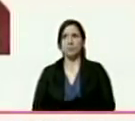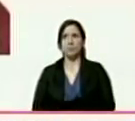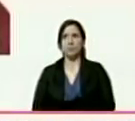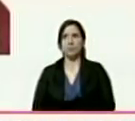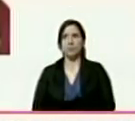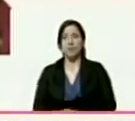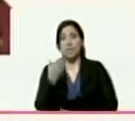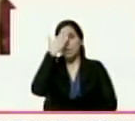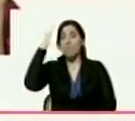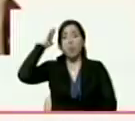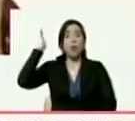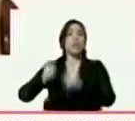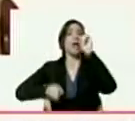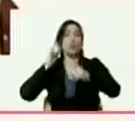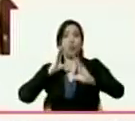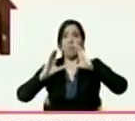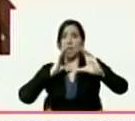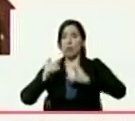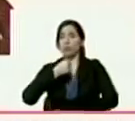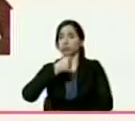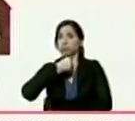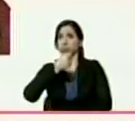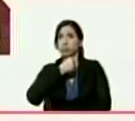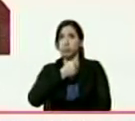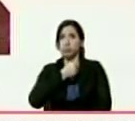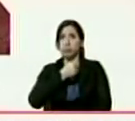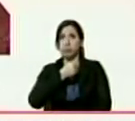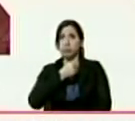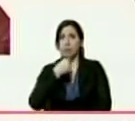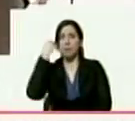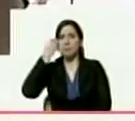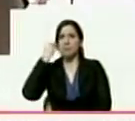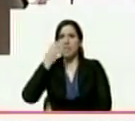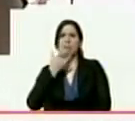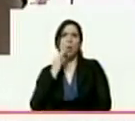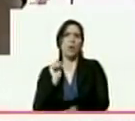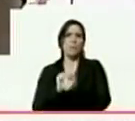Hipócritas son algunos medios que creen que con una